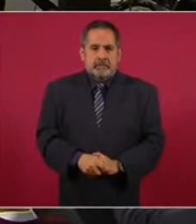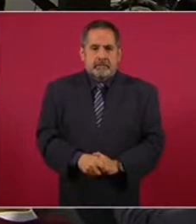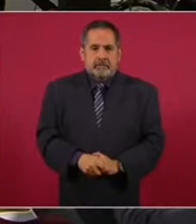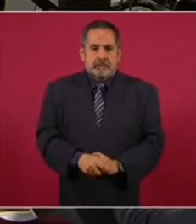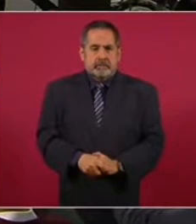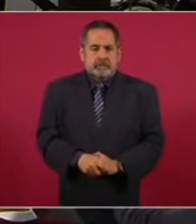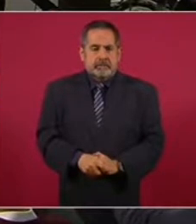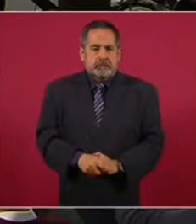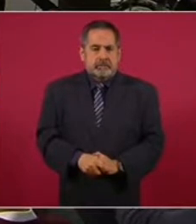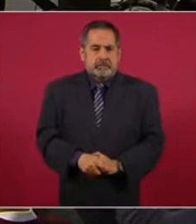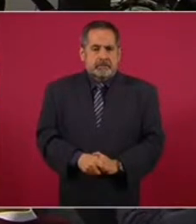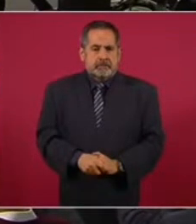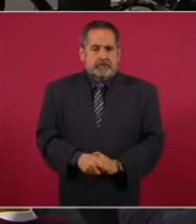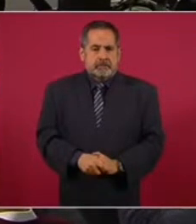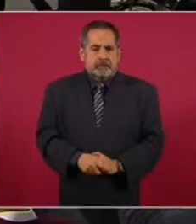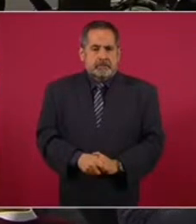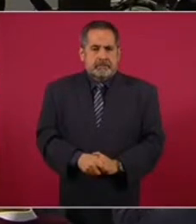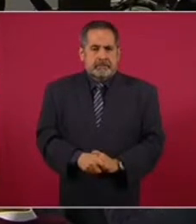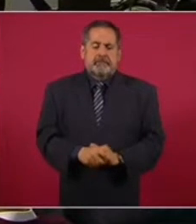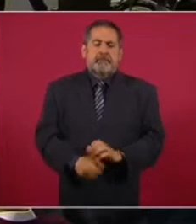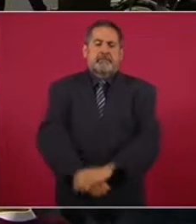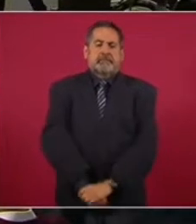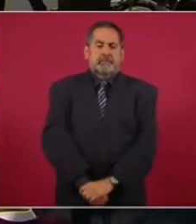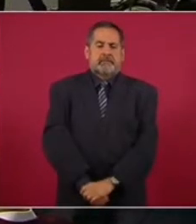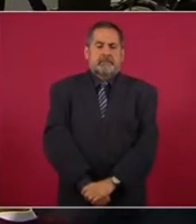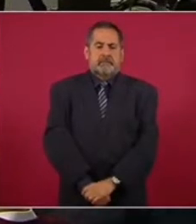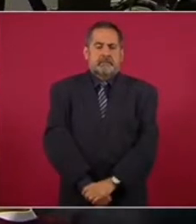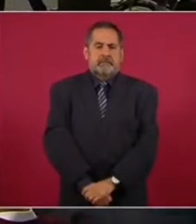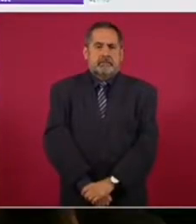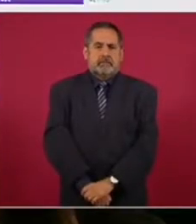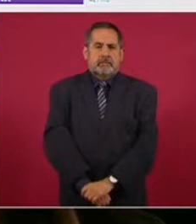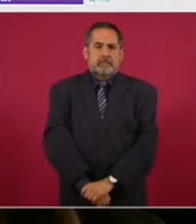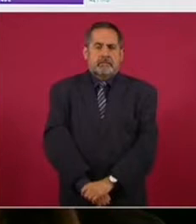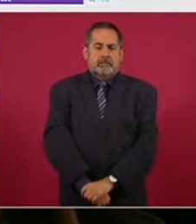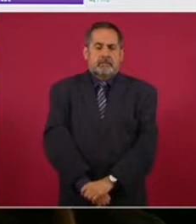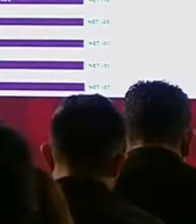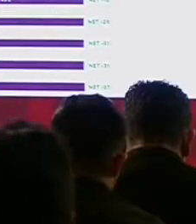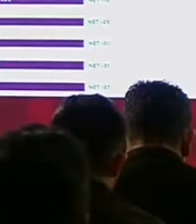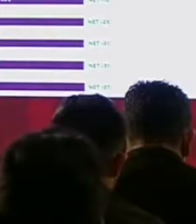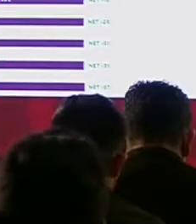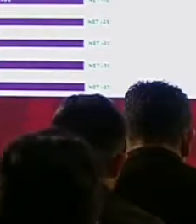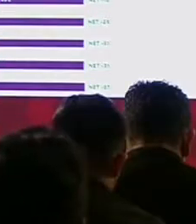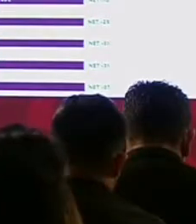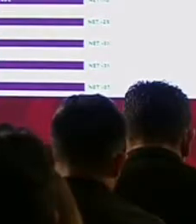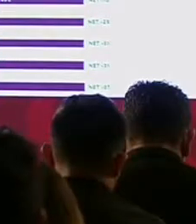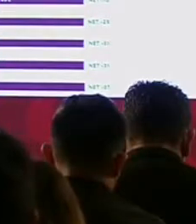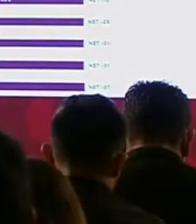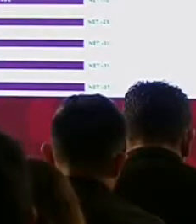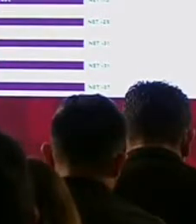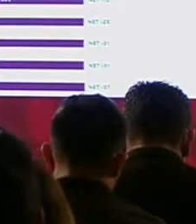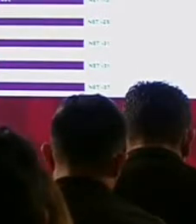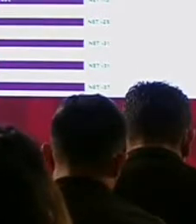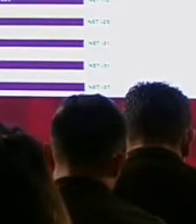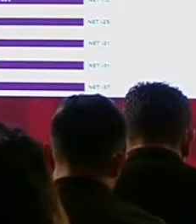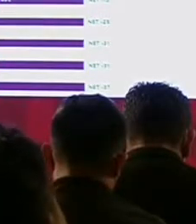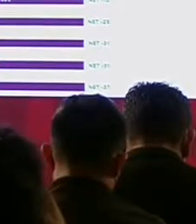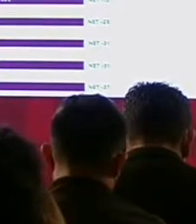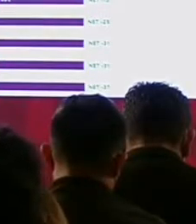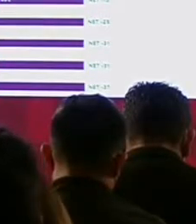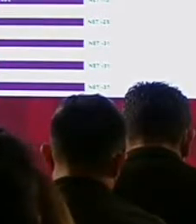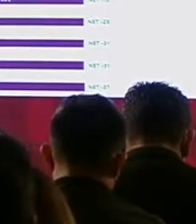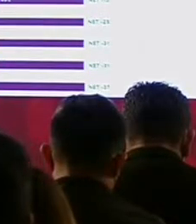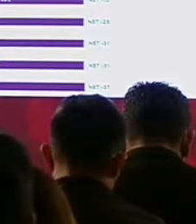No cuestiona el apoyo, yo he visto las encuestas también. Pero ¿tú crees que esta gente no está consciente